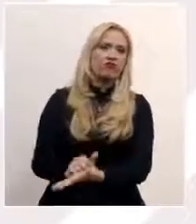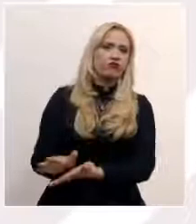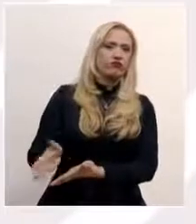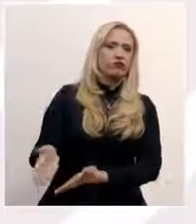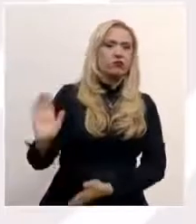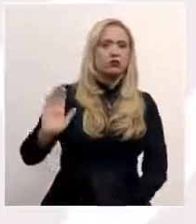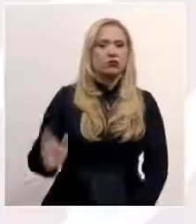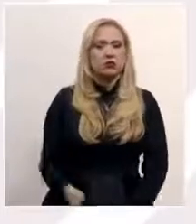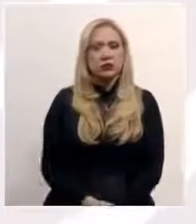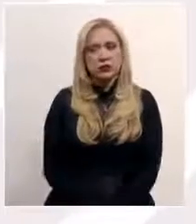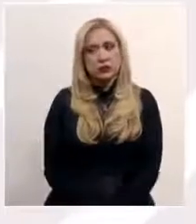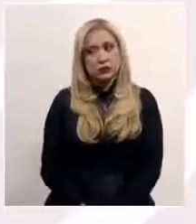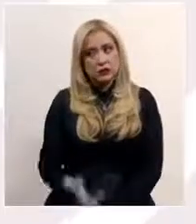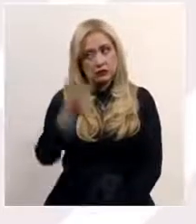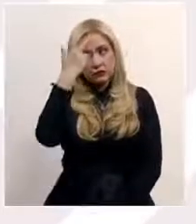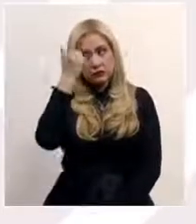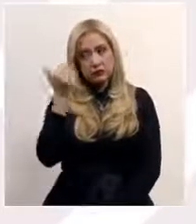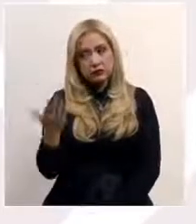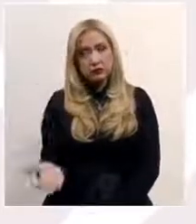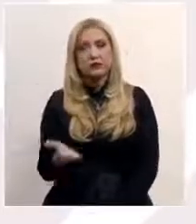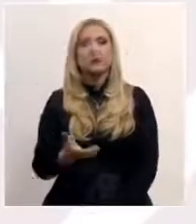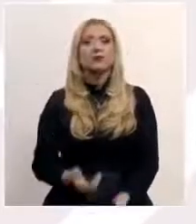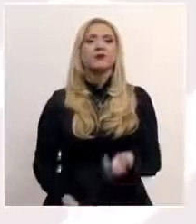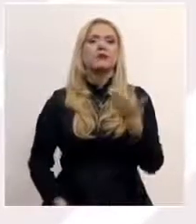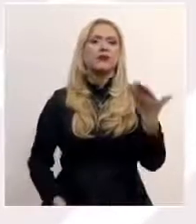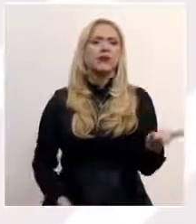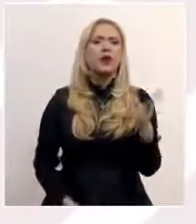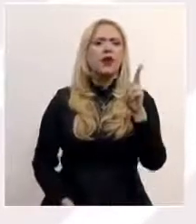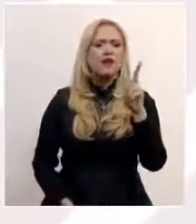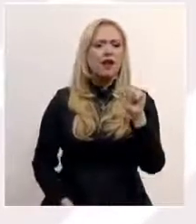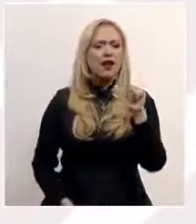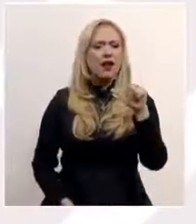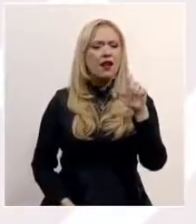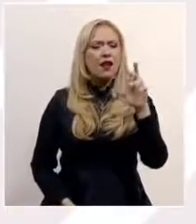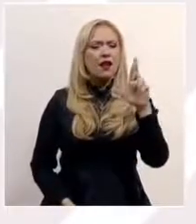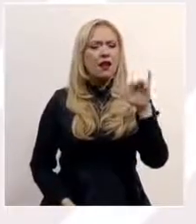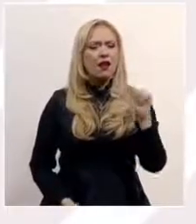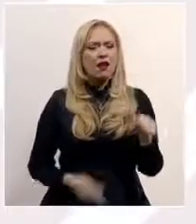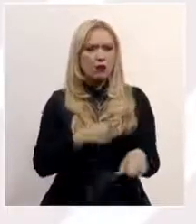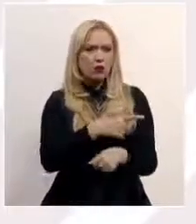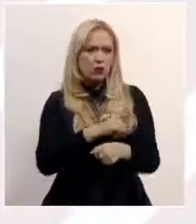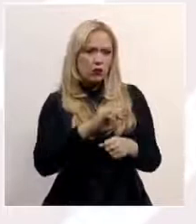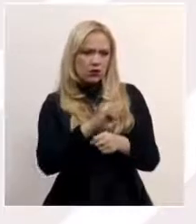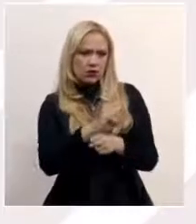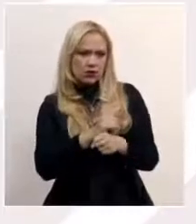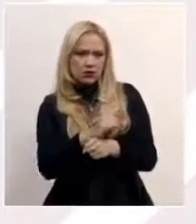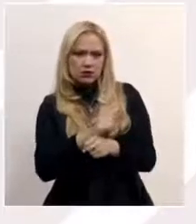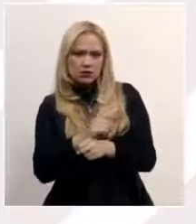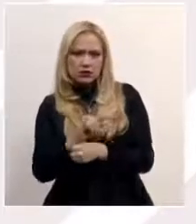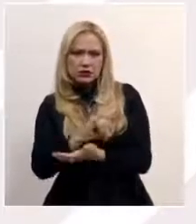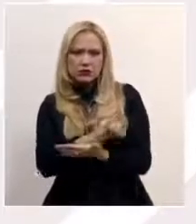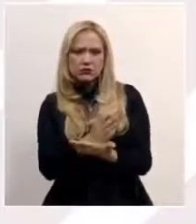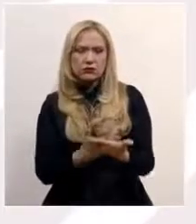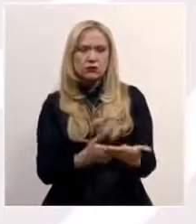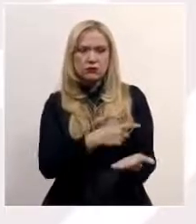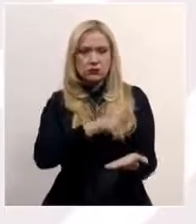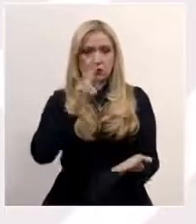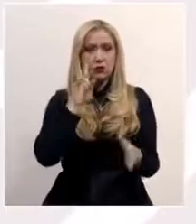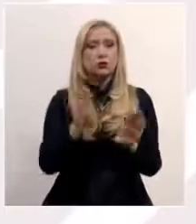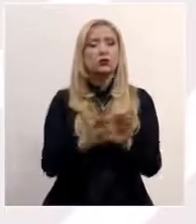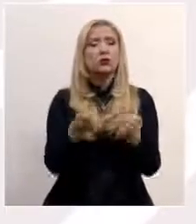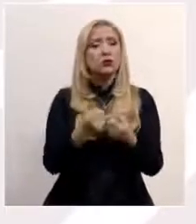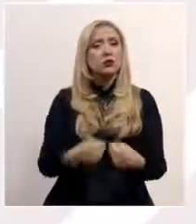Por supuesto. Y Valeria, dentro del informe, ¿detectan ustedes esta cuestión relacionada con el acceso a seguridad